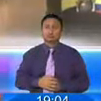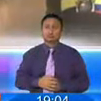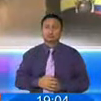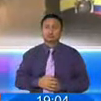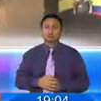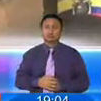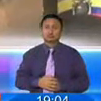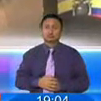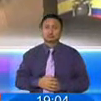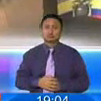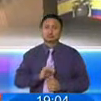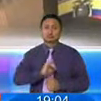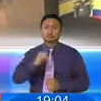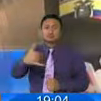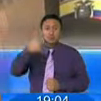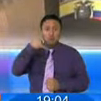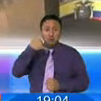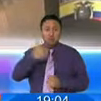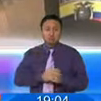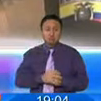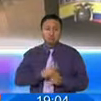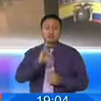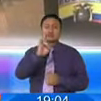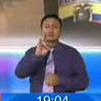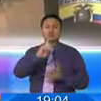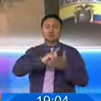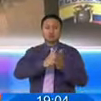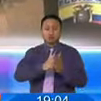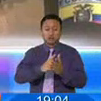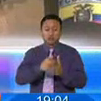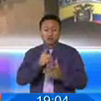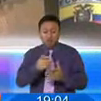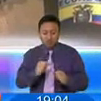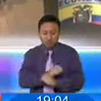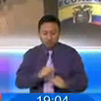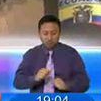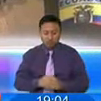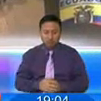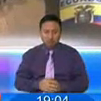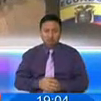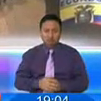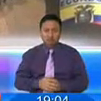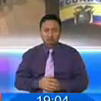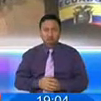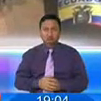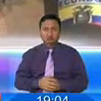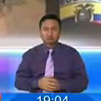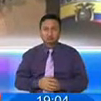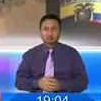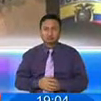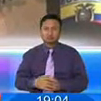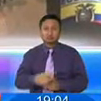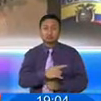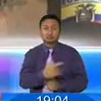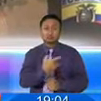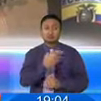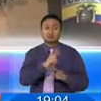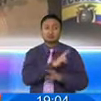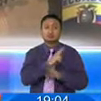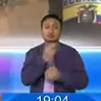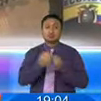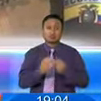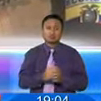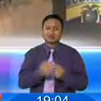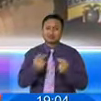Una llamada en la que le decían que en 7 minutos estallaría una bomba. Ante esta situación procedieron a